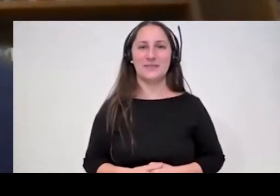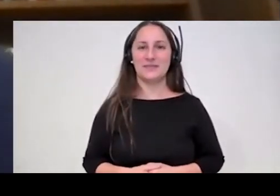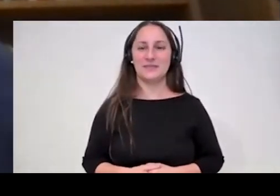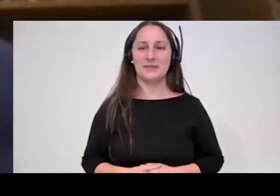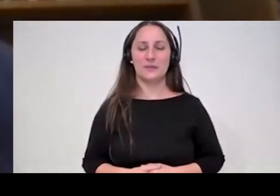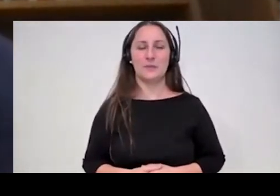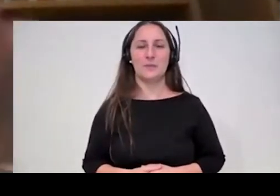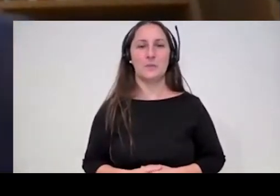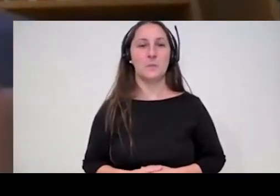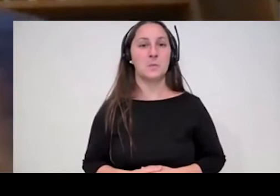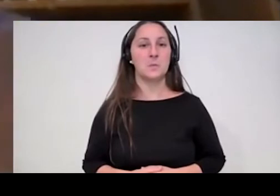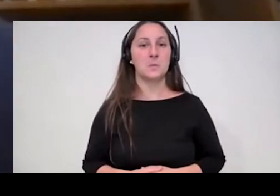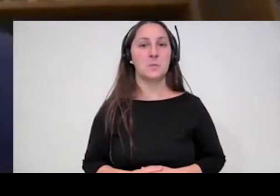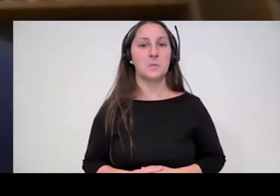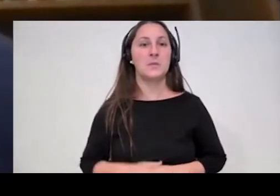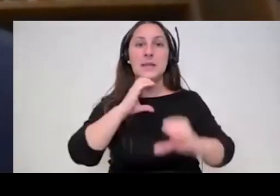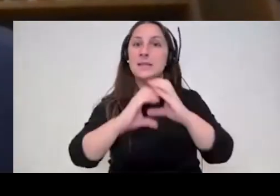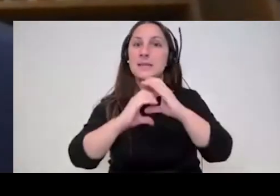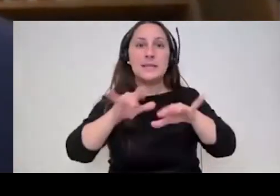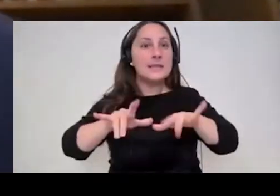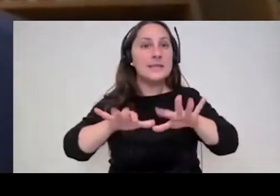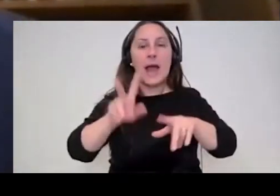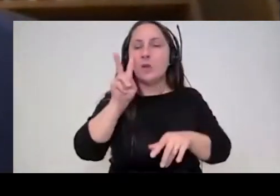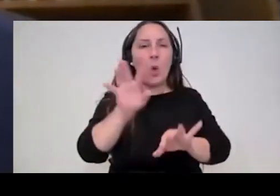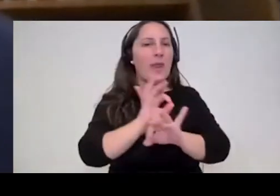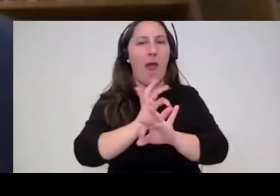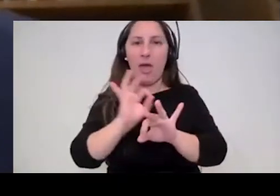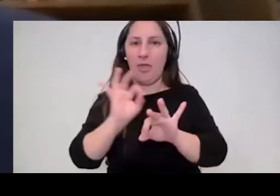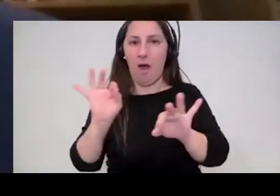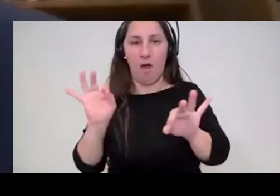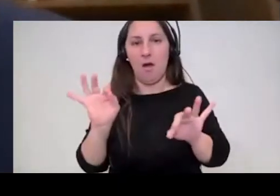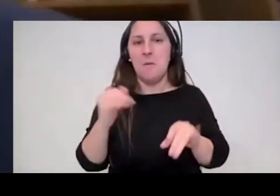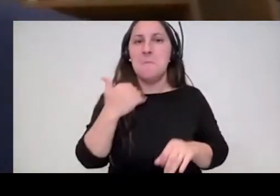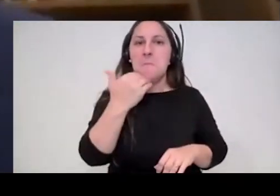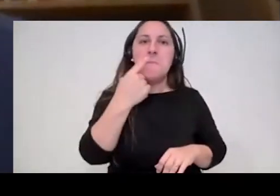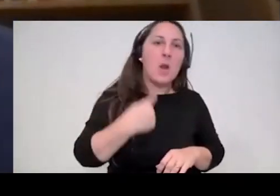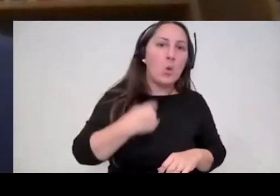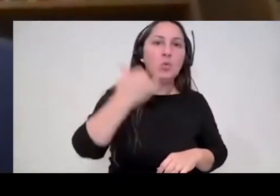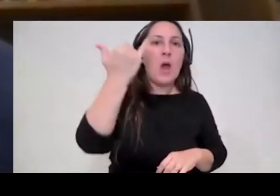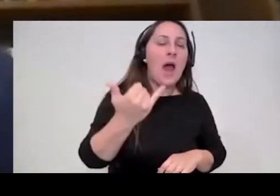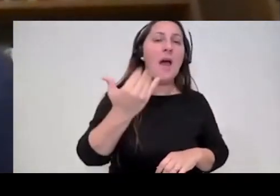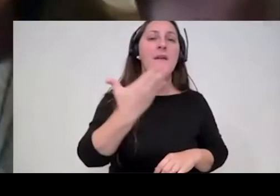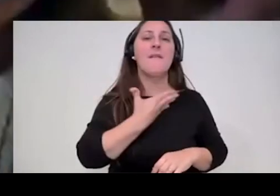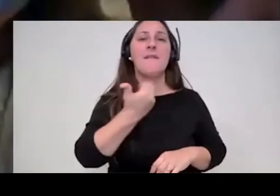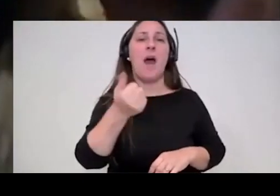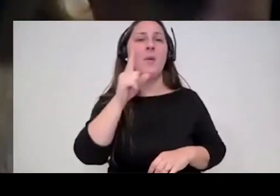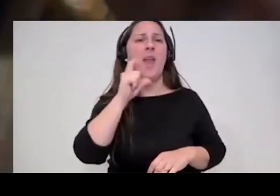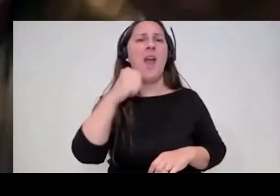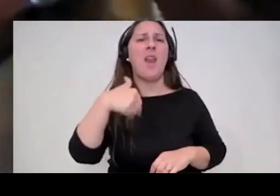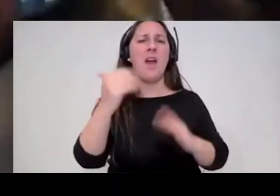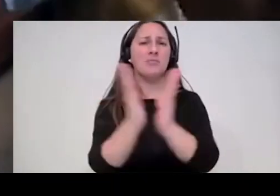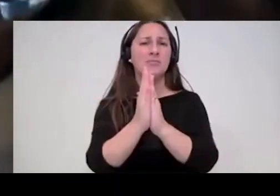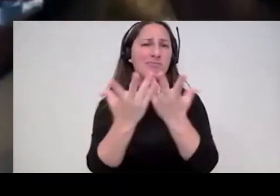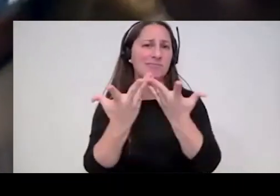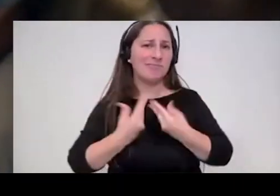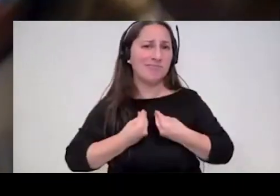A ver, no sé, no vi el chat, voy a mirar un poquito porque no sé si hay alguna pregunta, cualquier cosa, Fabiana, te pido que... ¿Hay alguna pregunta?